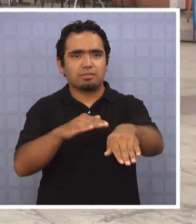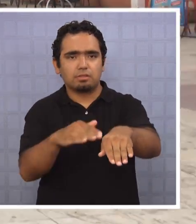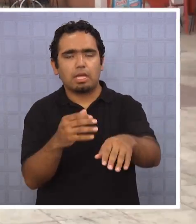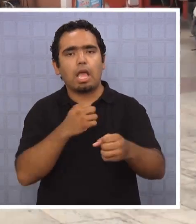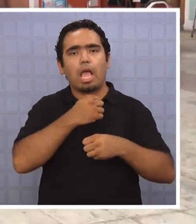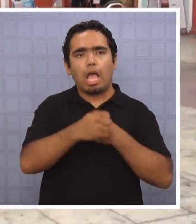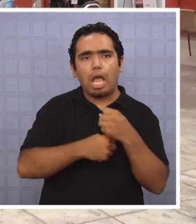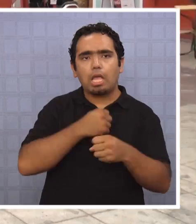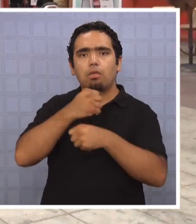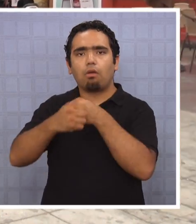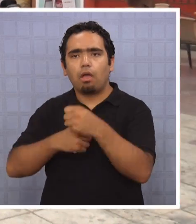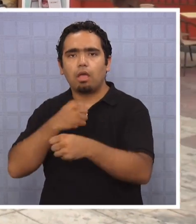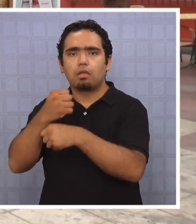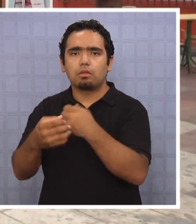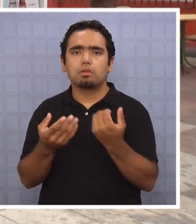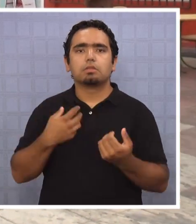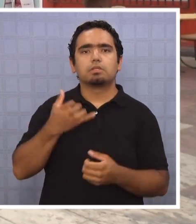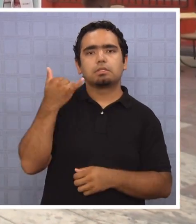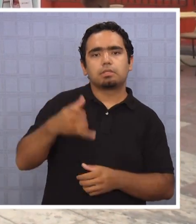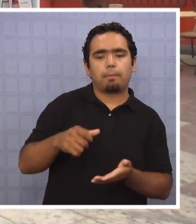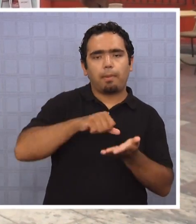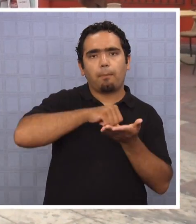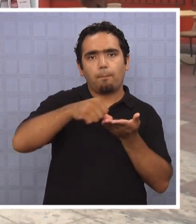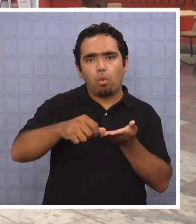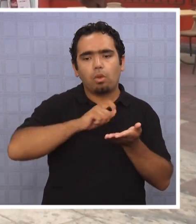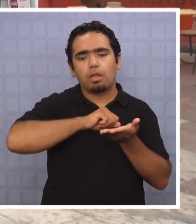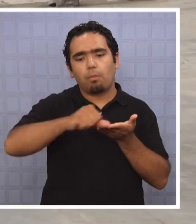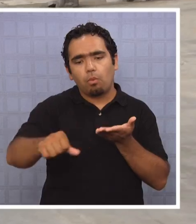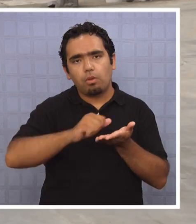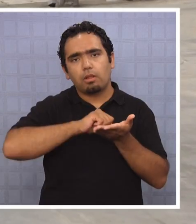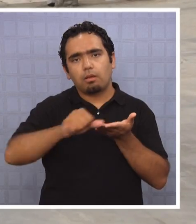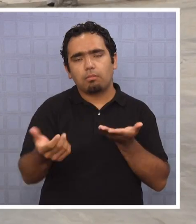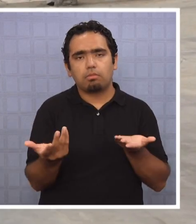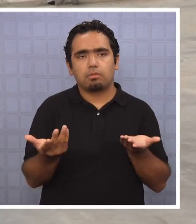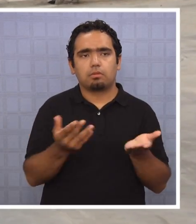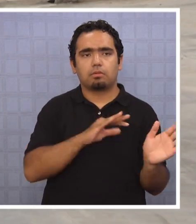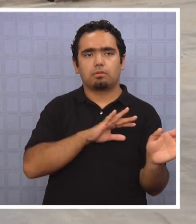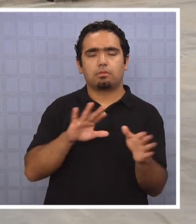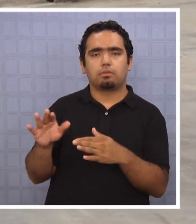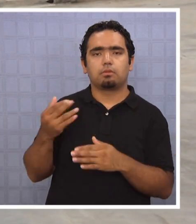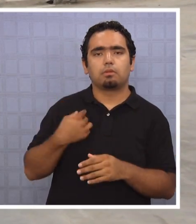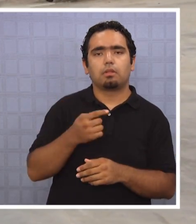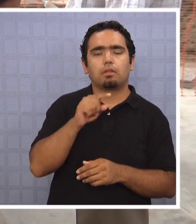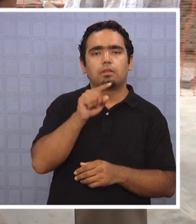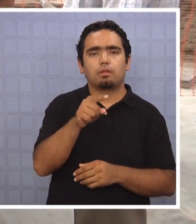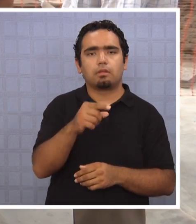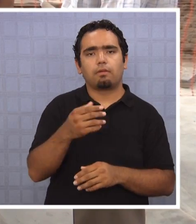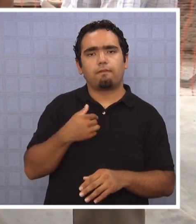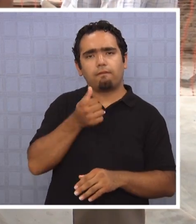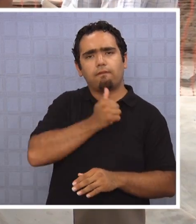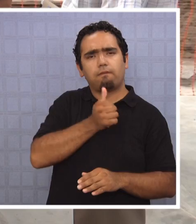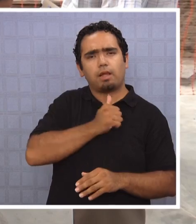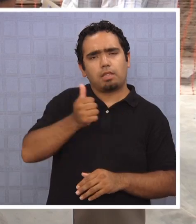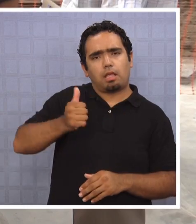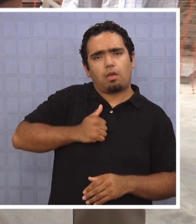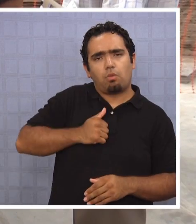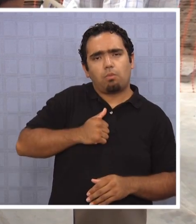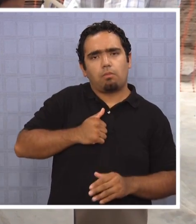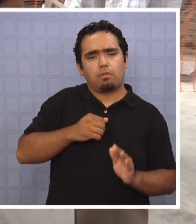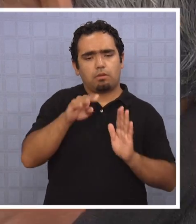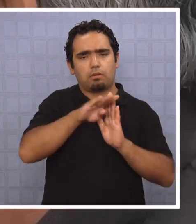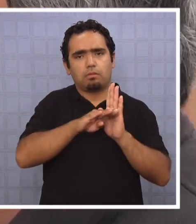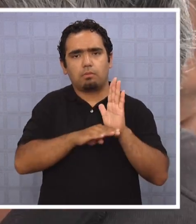dónde estacionarnos. Nos ha pasado año tras año, ¿no es cierto?, que nos parten, nos sacan parte. La falta de cumplimiento de las exigencias